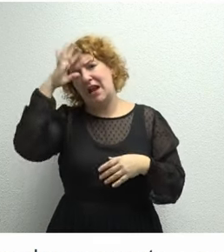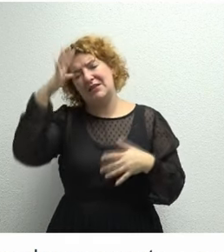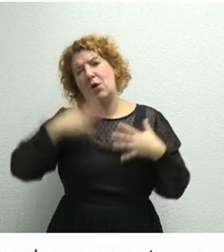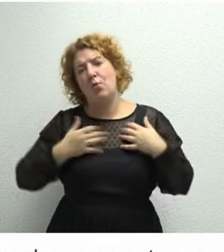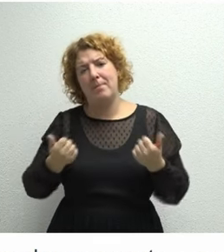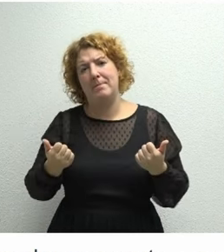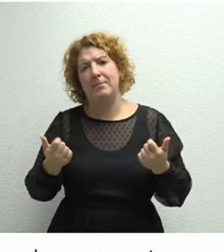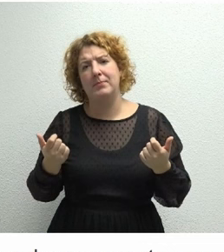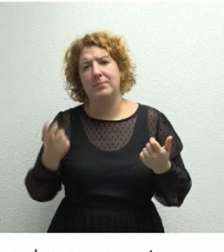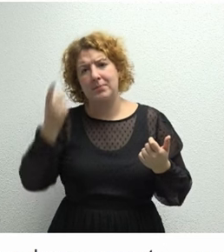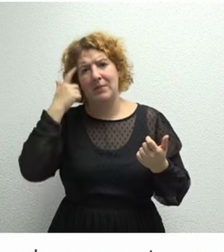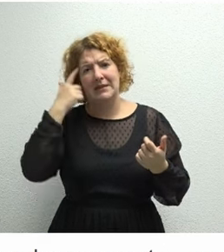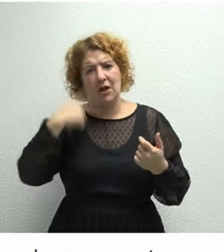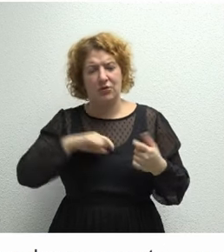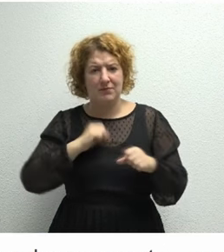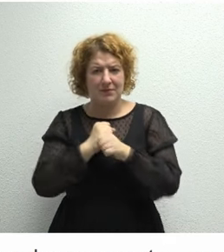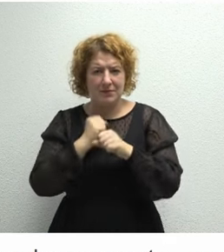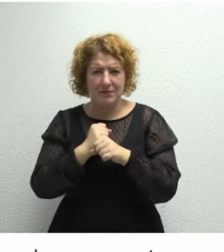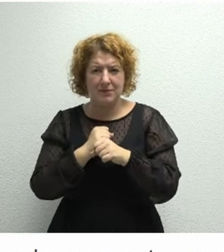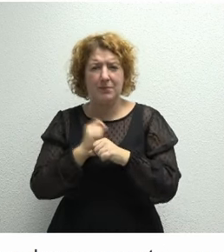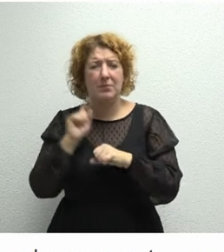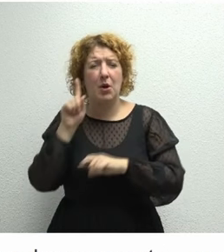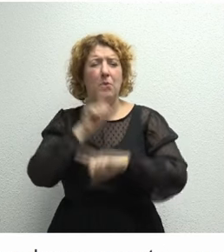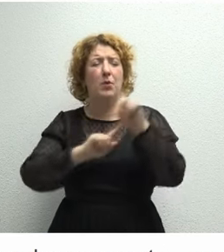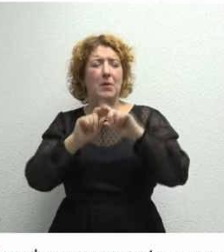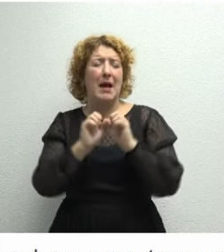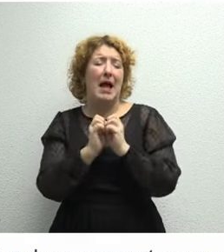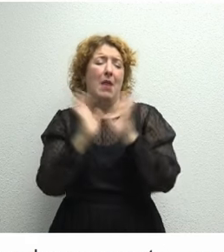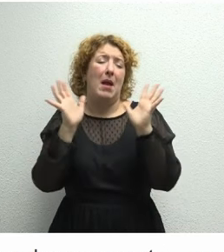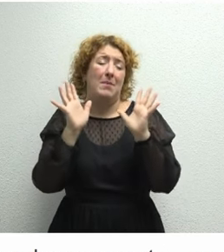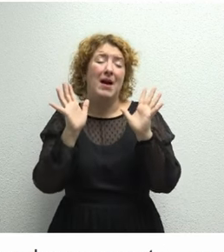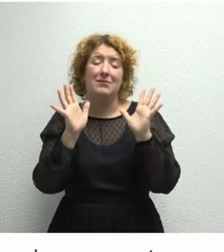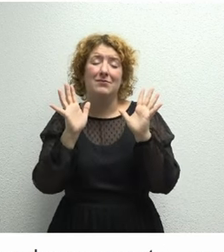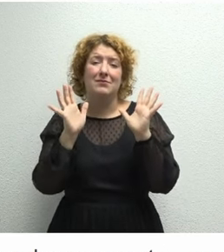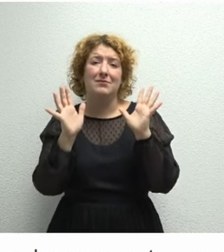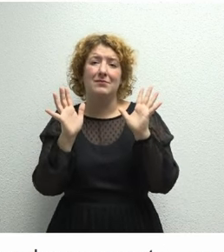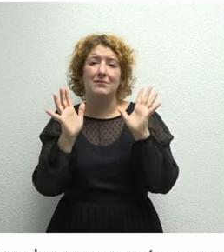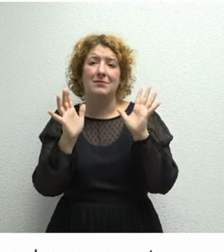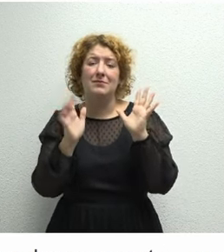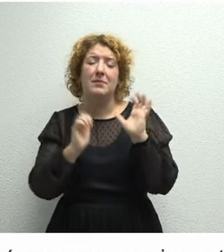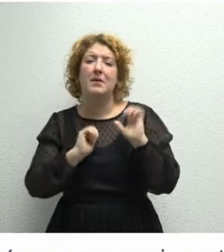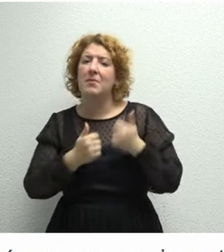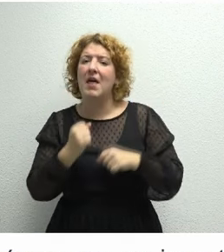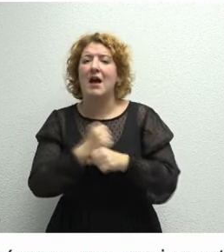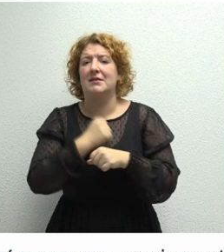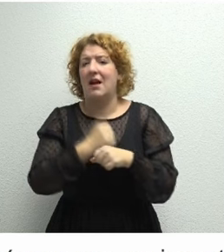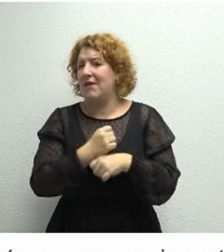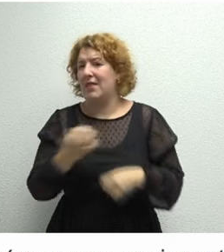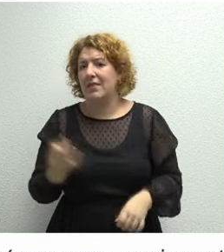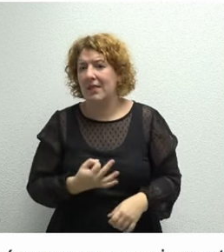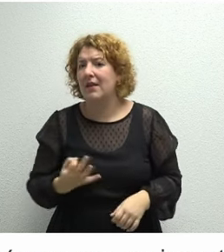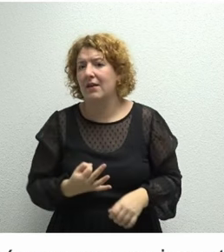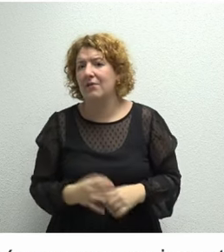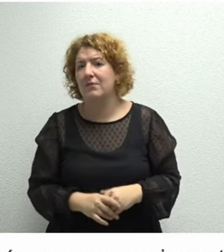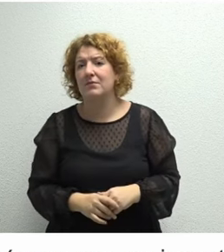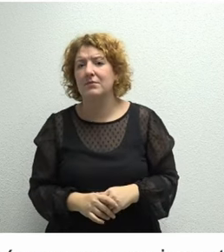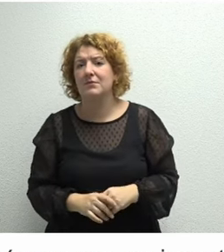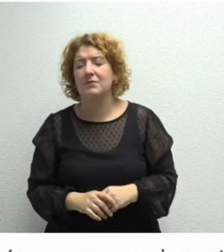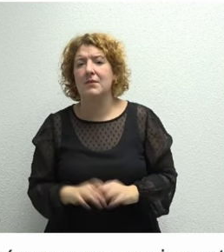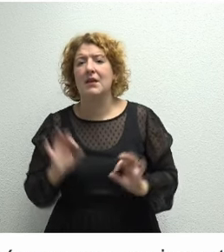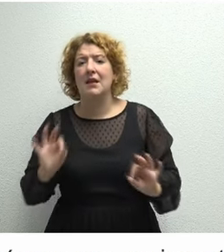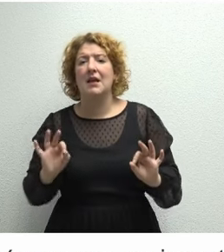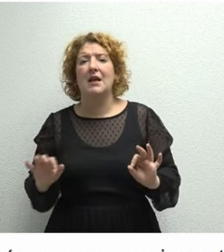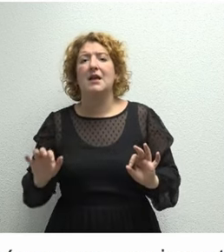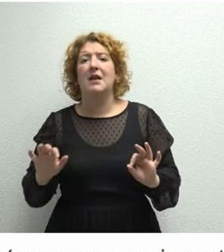problemática en la palma que iba Más allá de esa situación y que si no empezábamos también a trabajarla que todo el problema de plazas